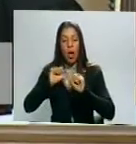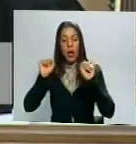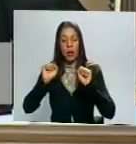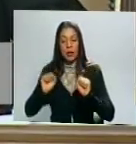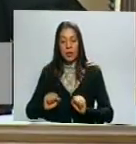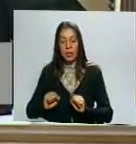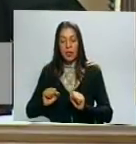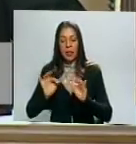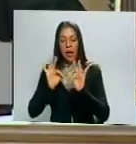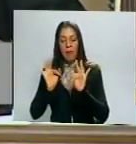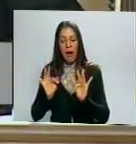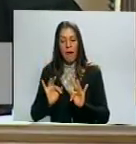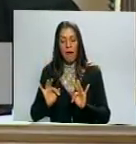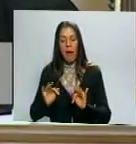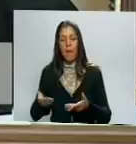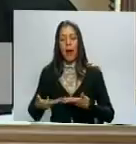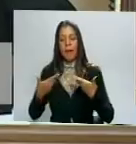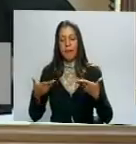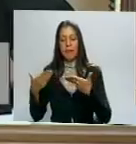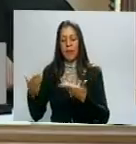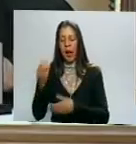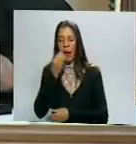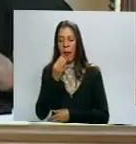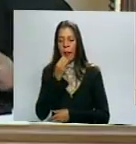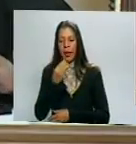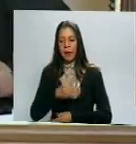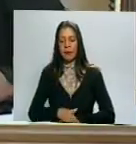de distribución de alimentos.